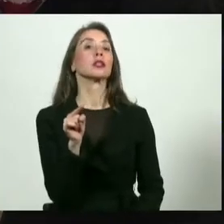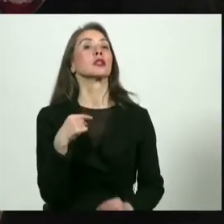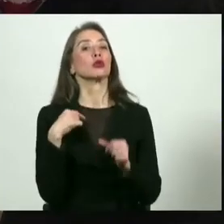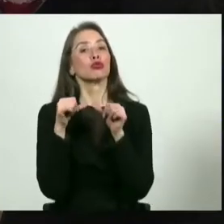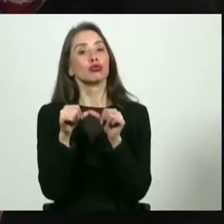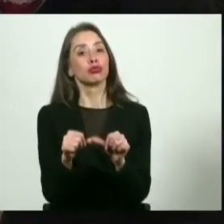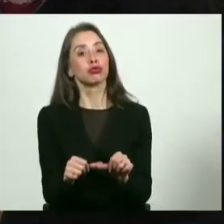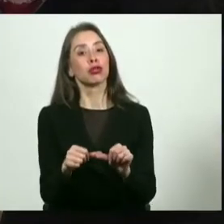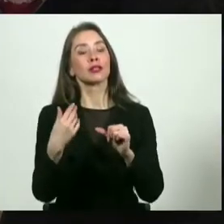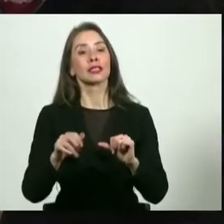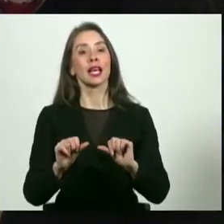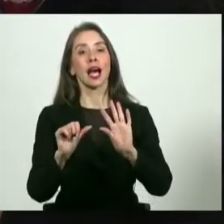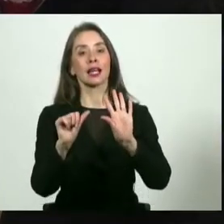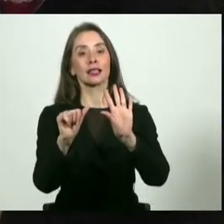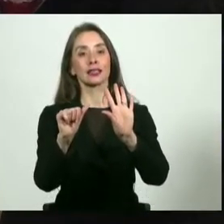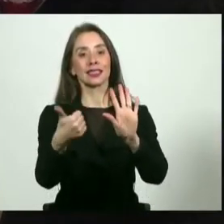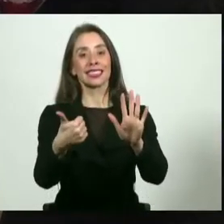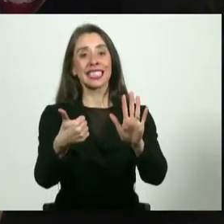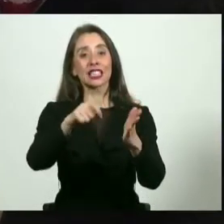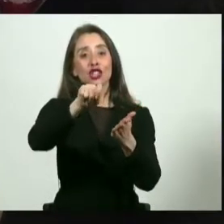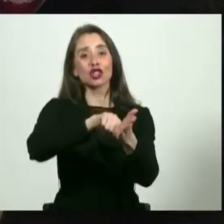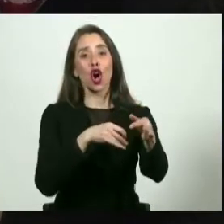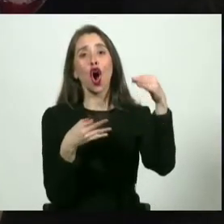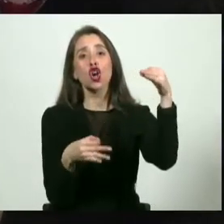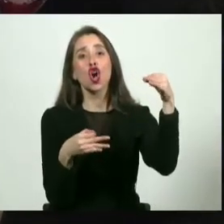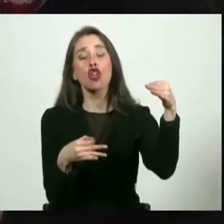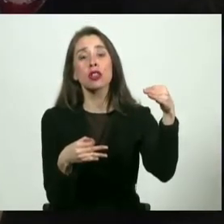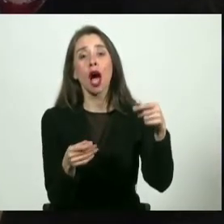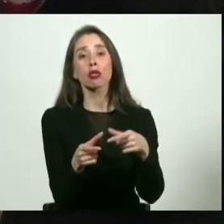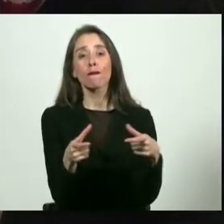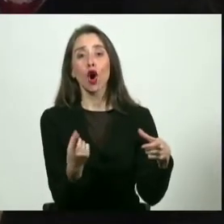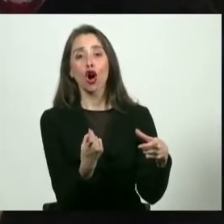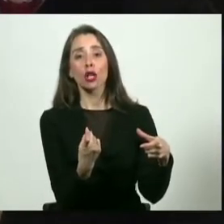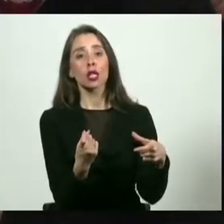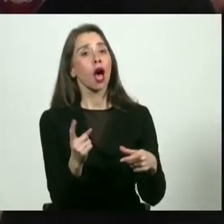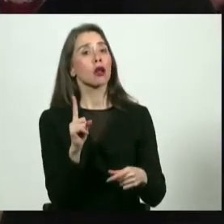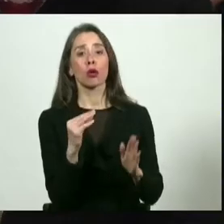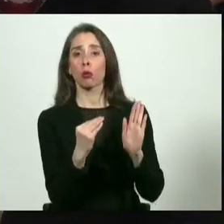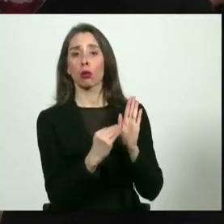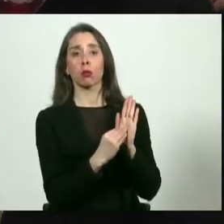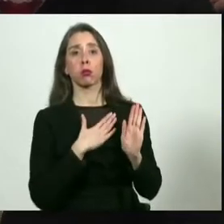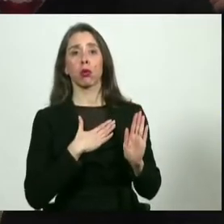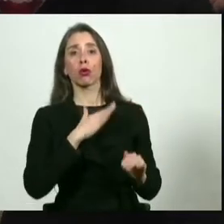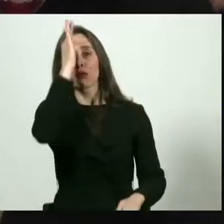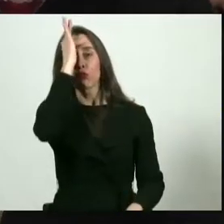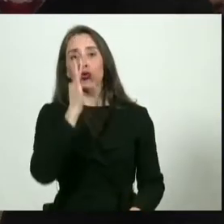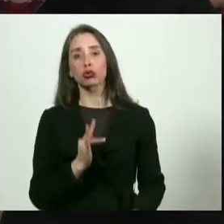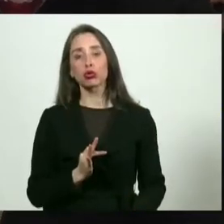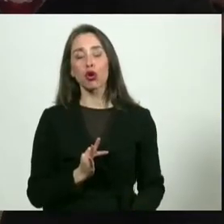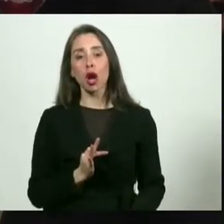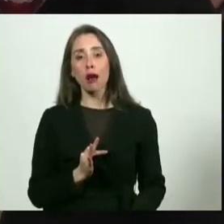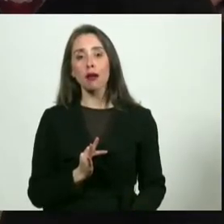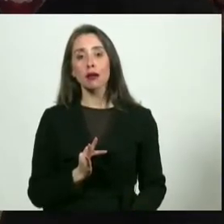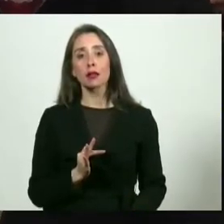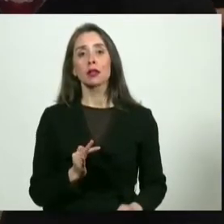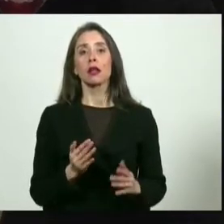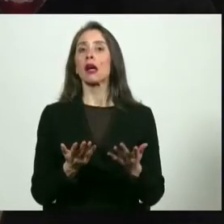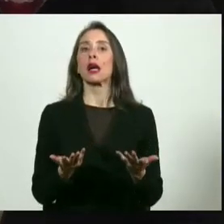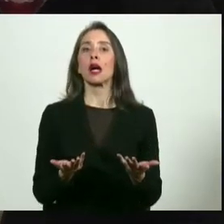saber qué es lo que se va a hacer respecto al tipo de contratación. Por ejemplo, no es por